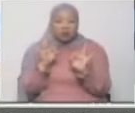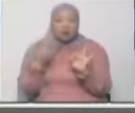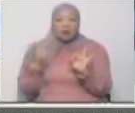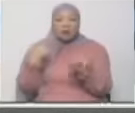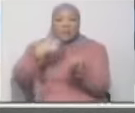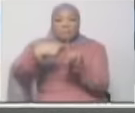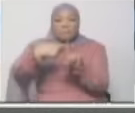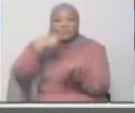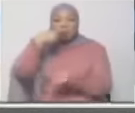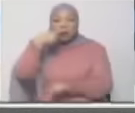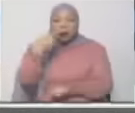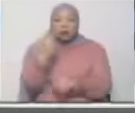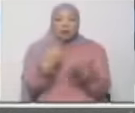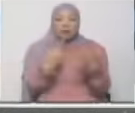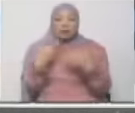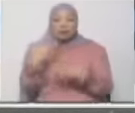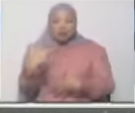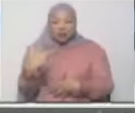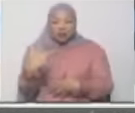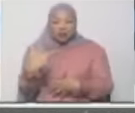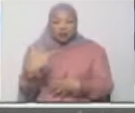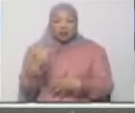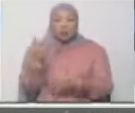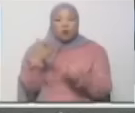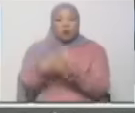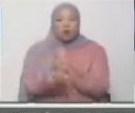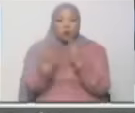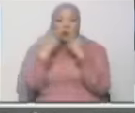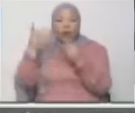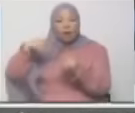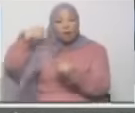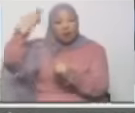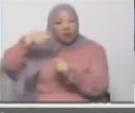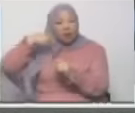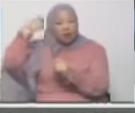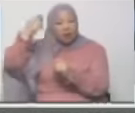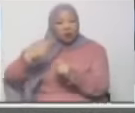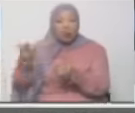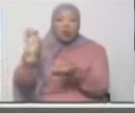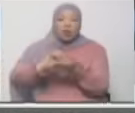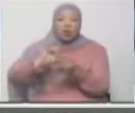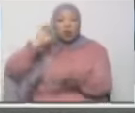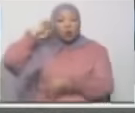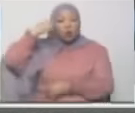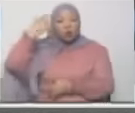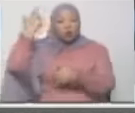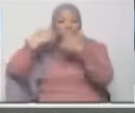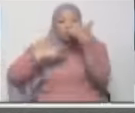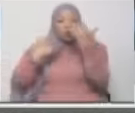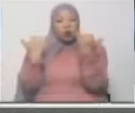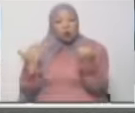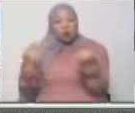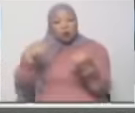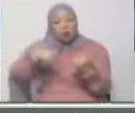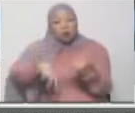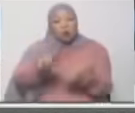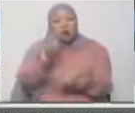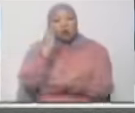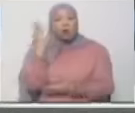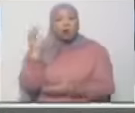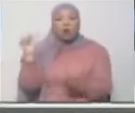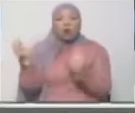Maduro Más, número 63, y vamos a ver este video para recordar la fecha que conmemoramos el día de hoy